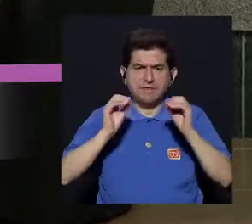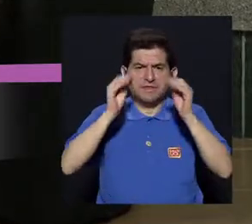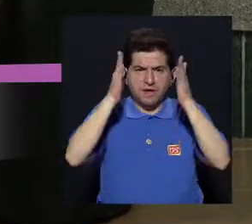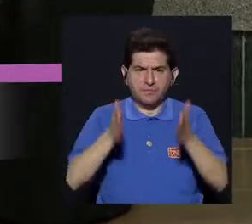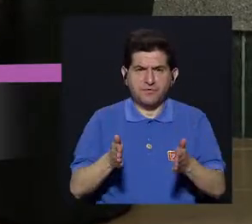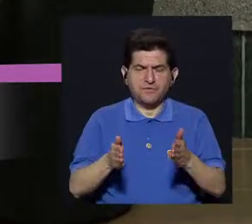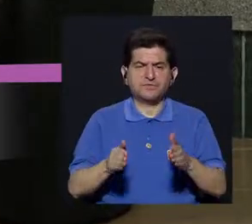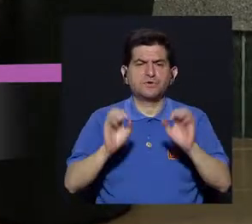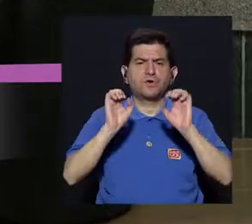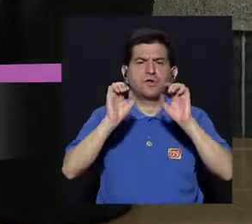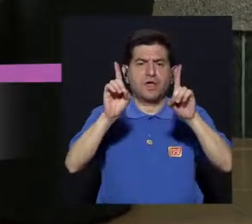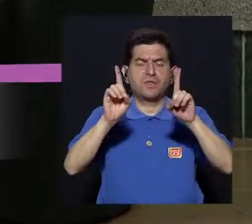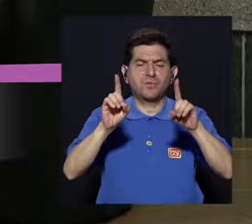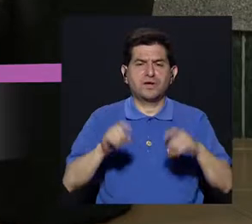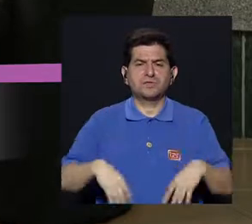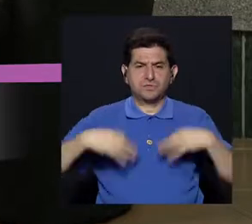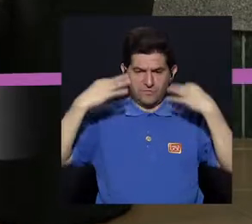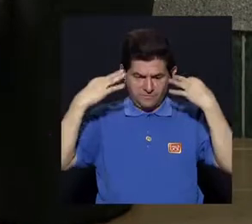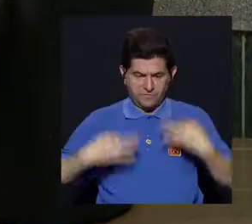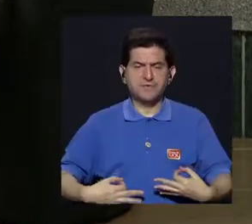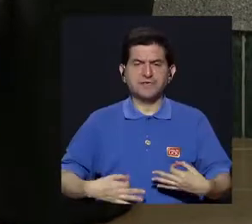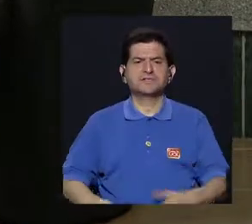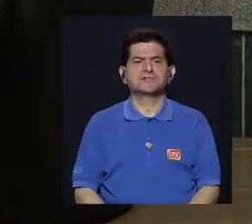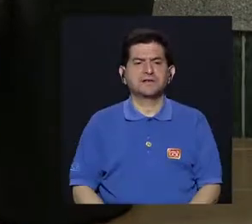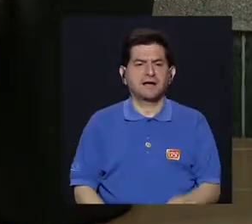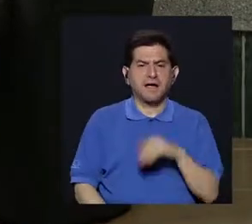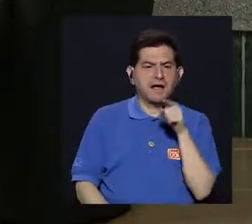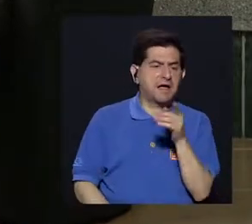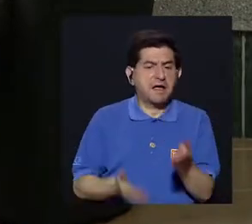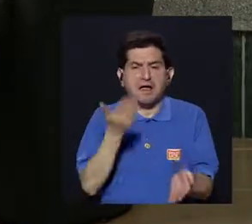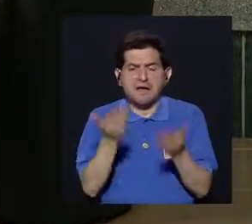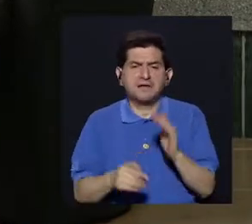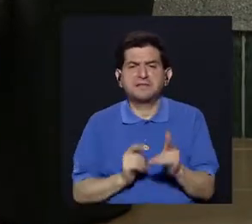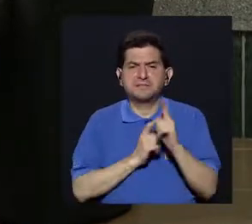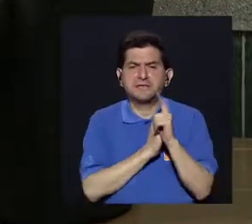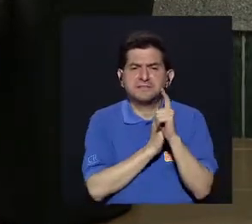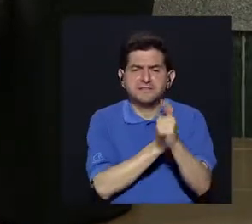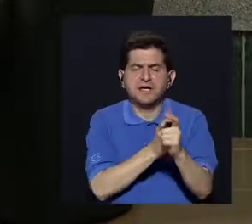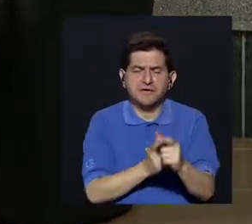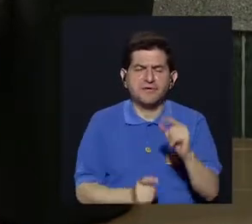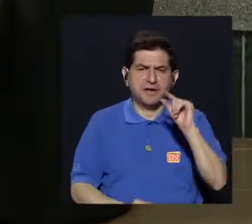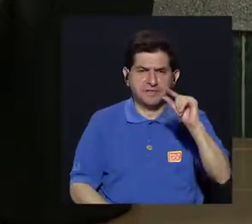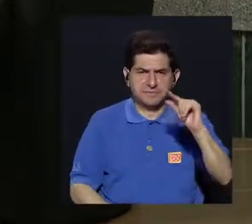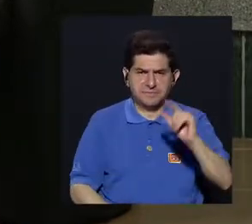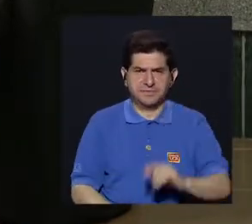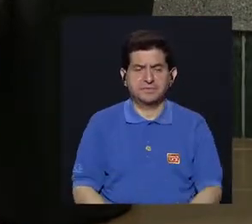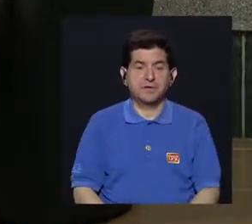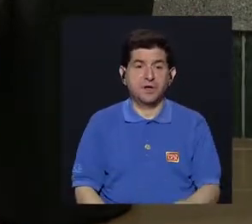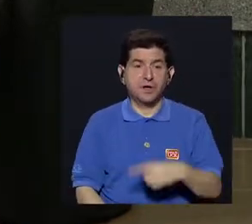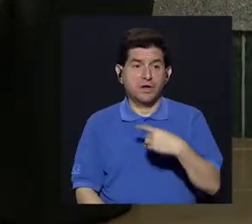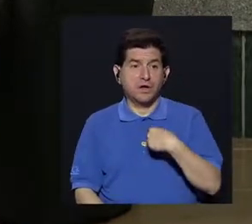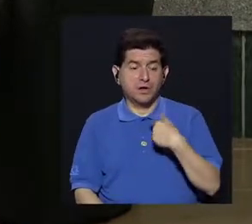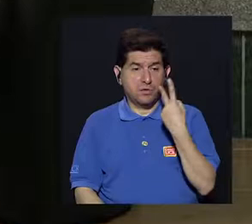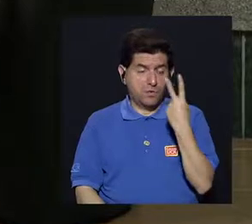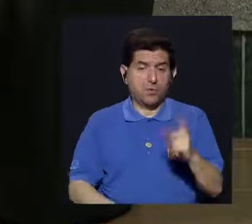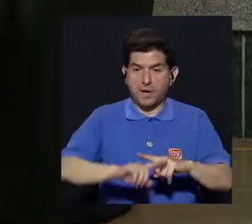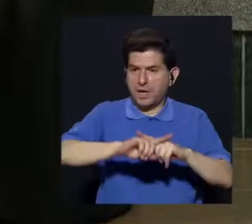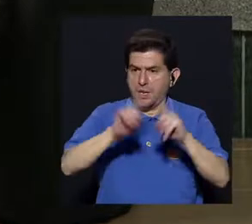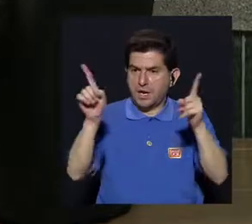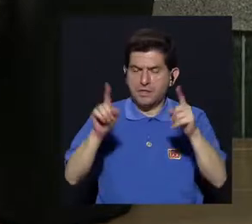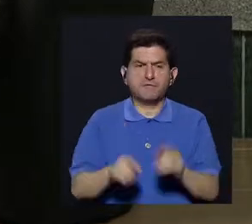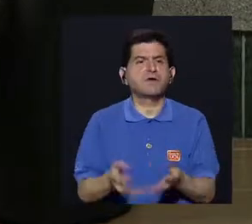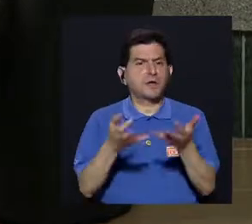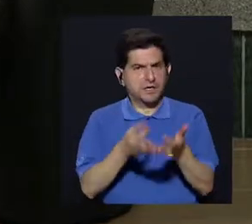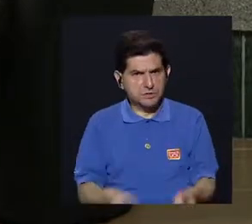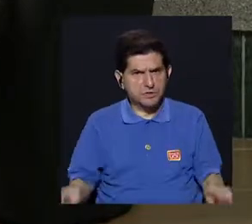profesor de educación física en ese tiempo lo ponían a hacer, qué sé yo, carreras cortas y todo. Y uno veía diferencias